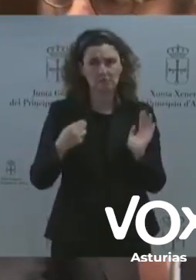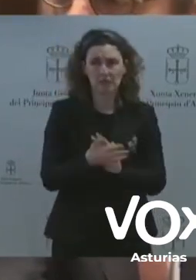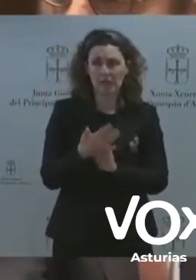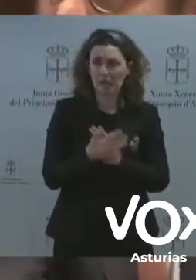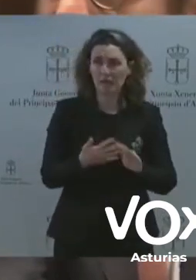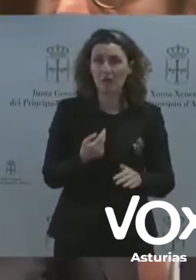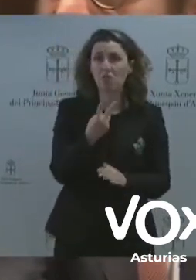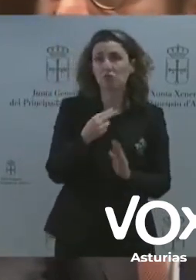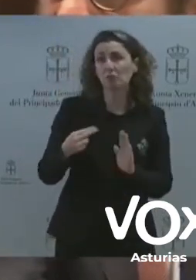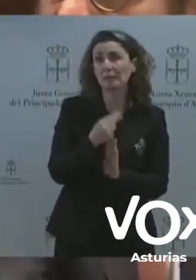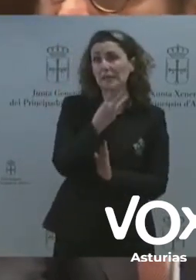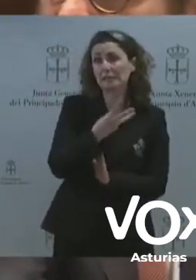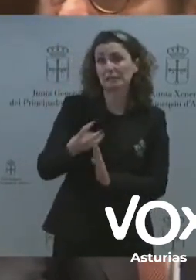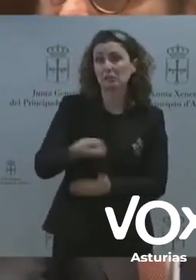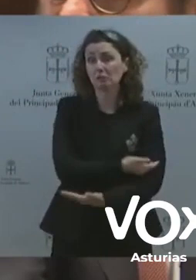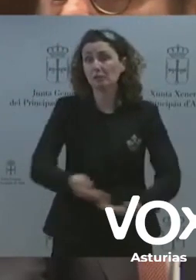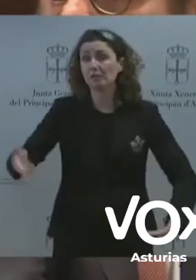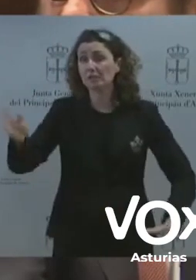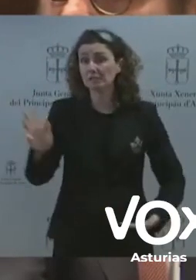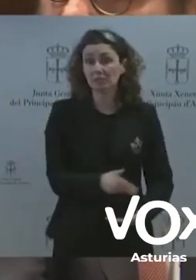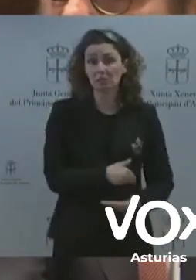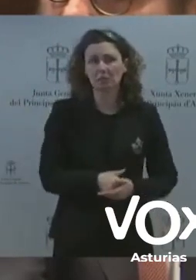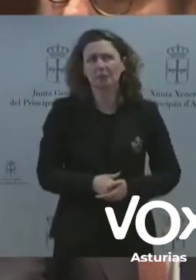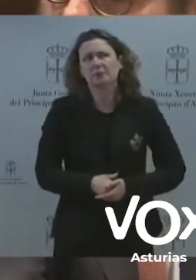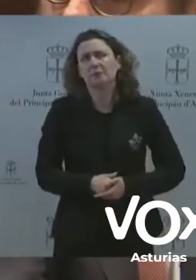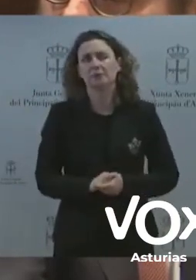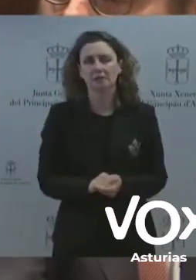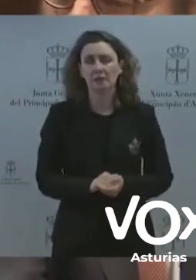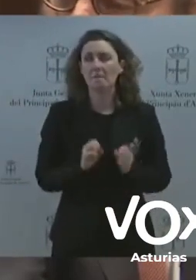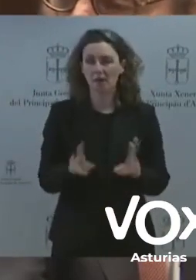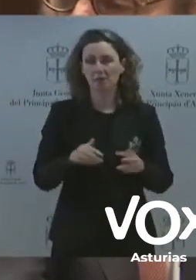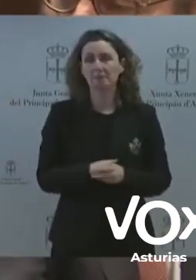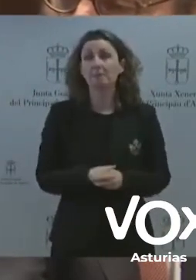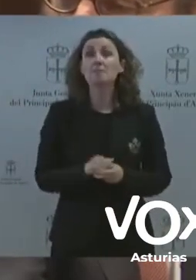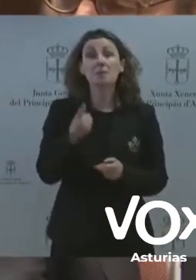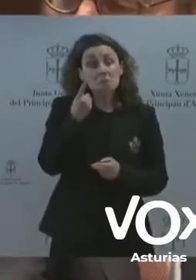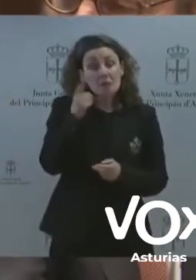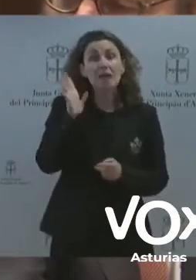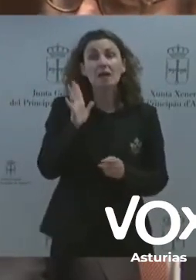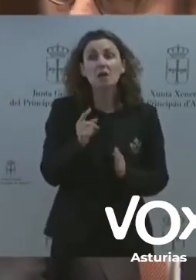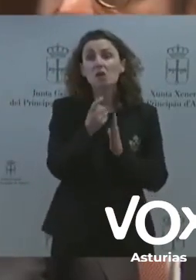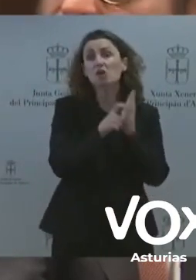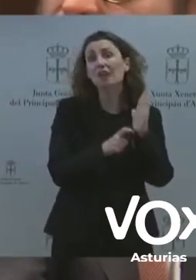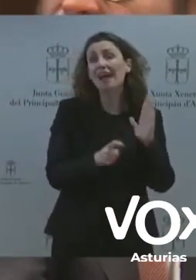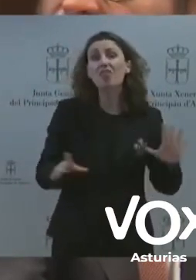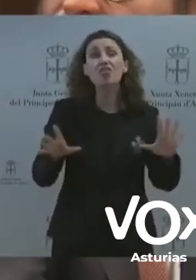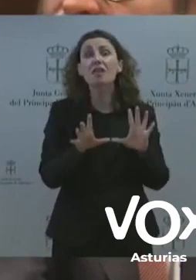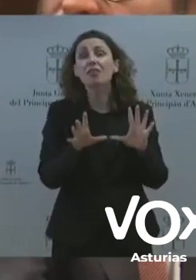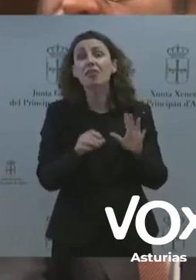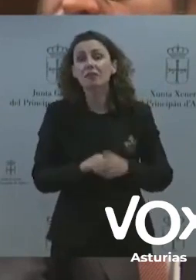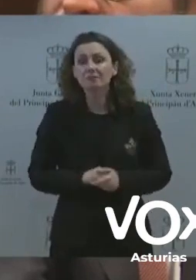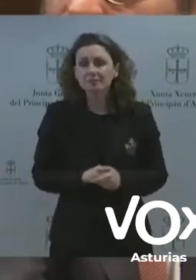señor Barbón, va de mal en peor. Pero mire, tienen ustedes un 10, se lo voy a decir, en 4 puntos. La mayor